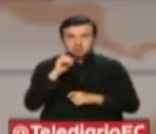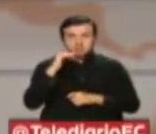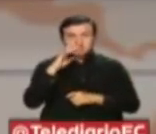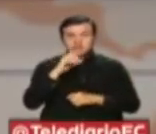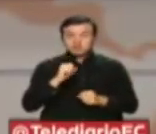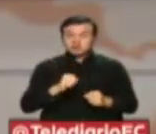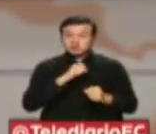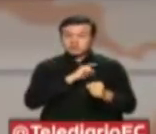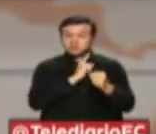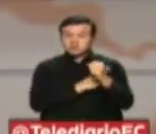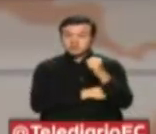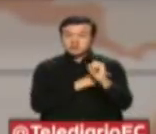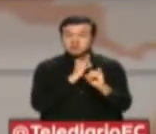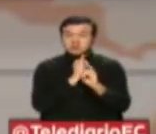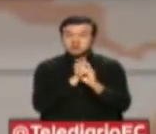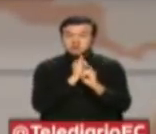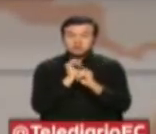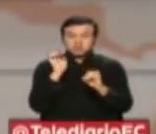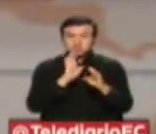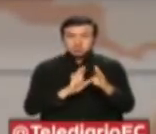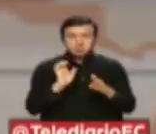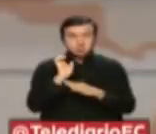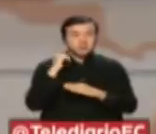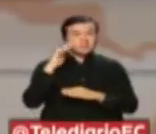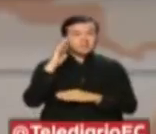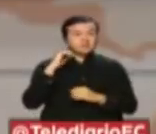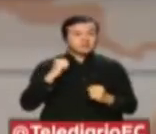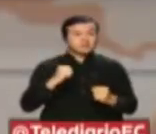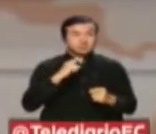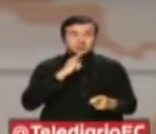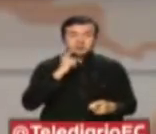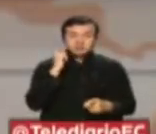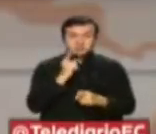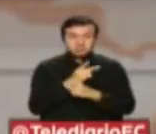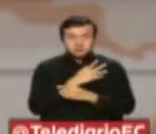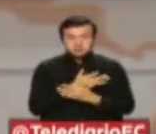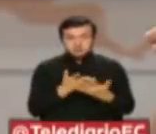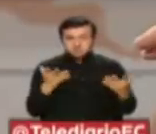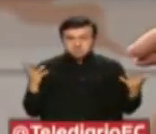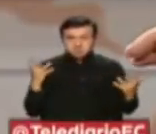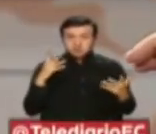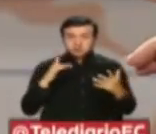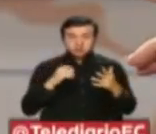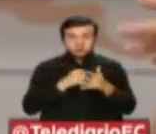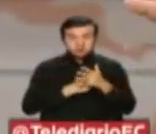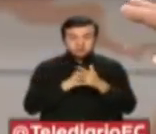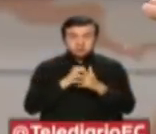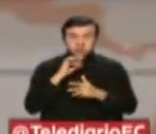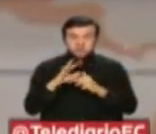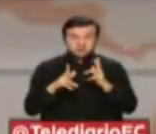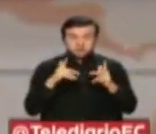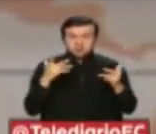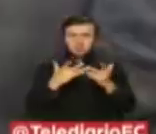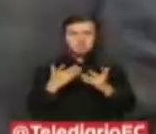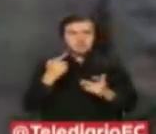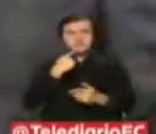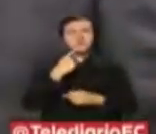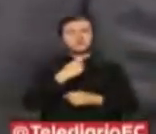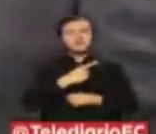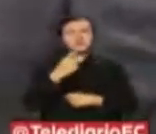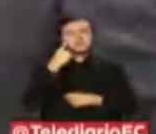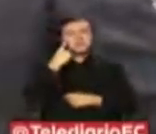fuertes y la institucionalidad del país debe ser mucho más sólida para lograr combatir a la corrupción corrijo al presidente pero descarta a usted que